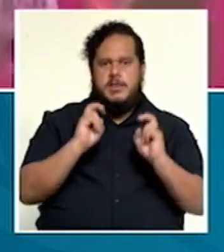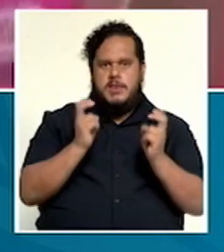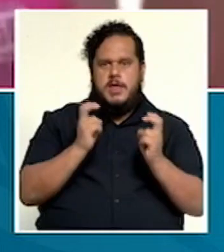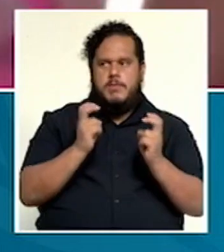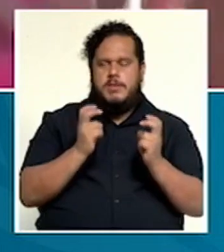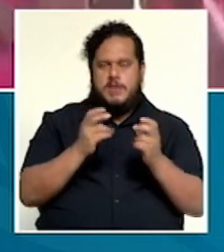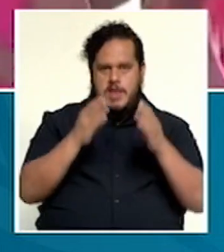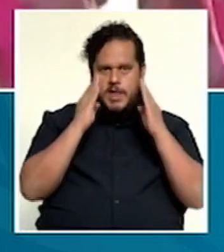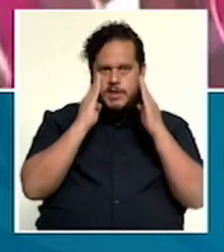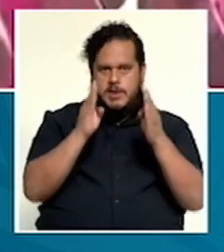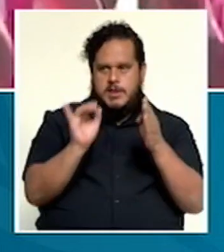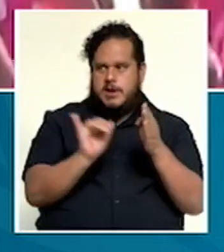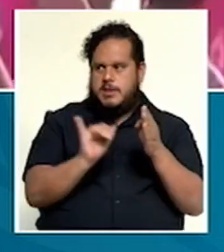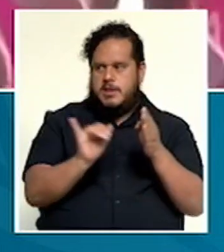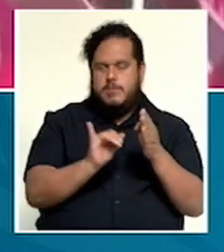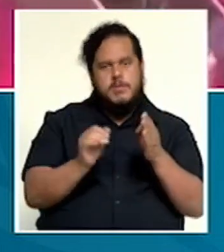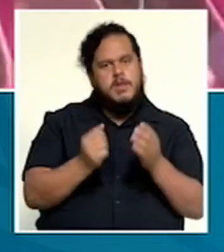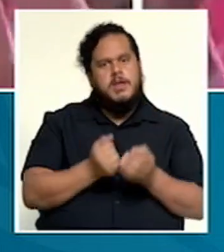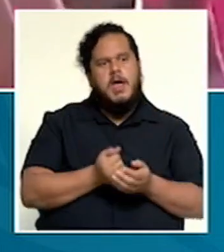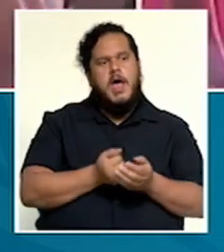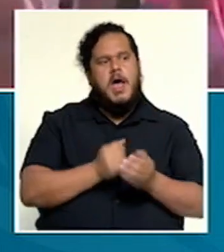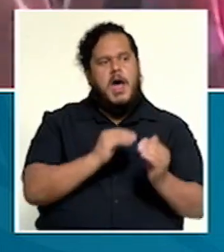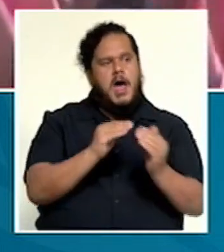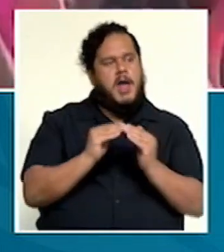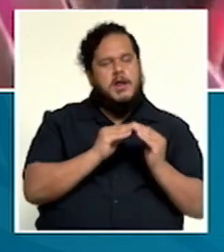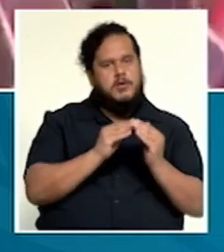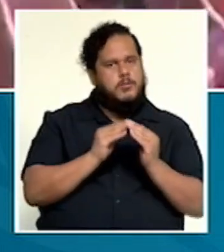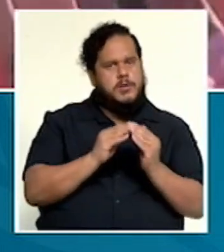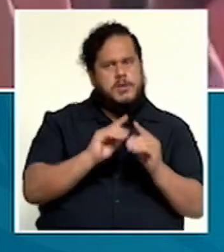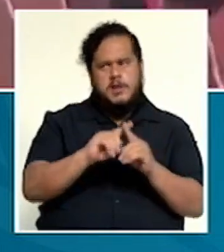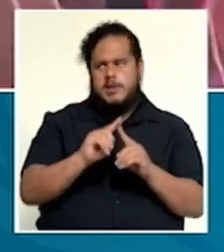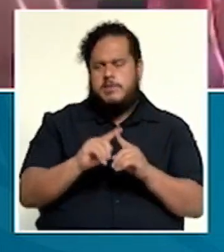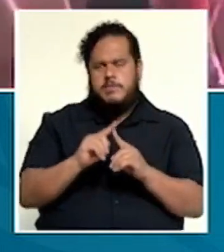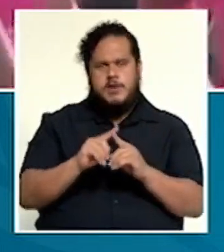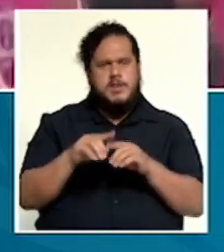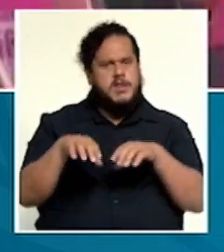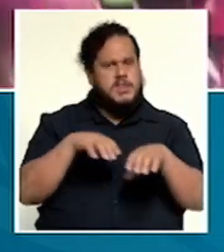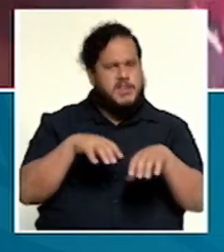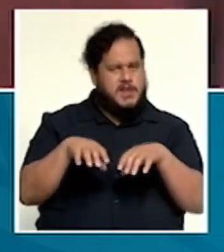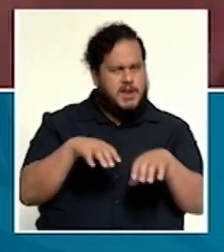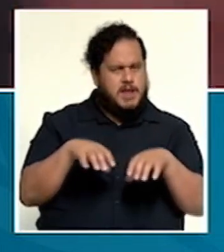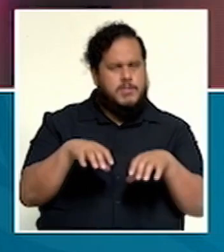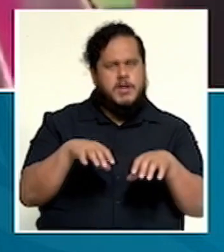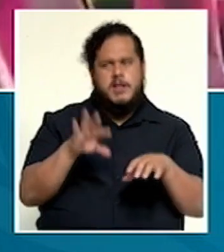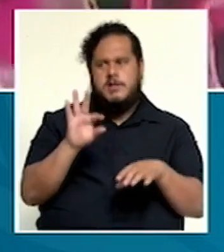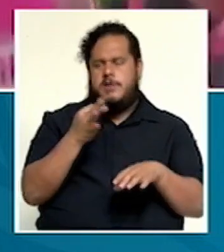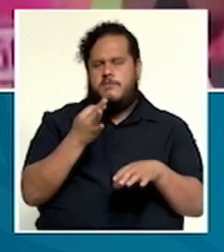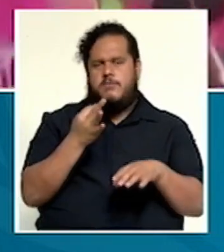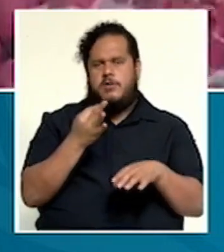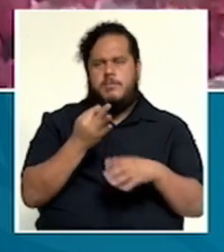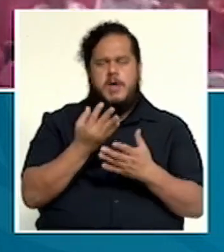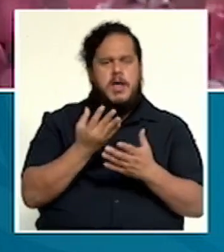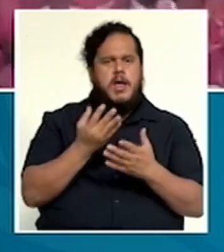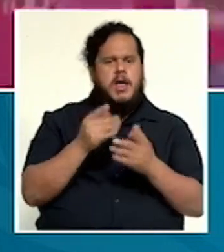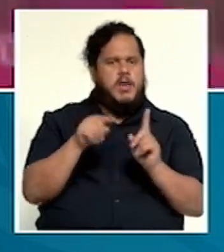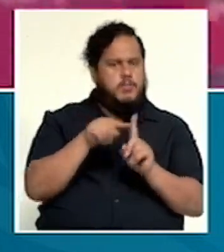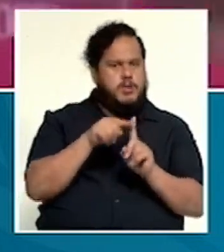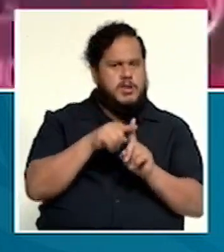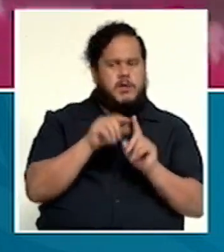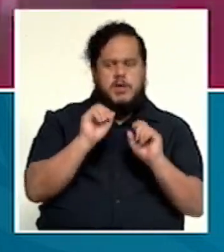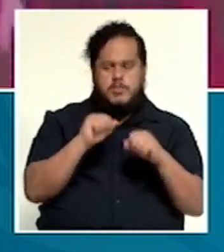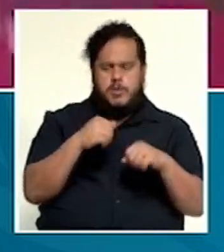entender también a las comunidades, las diferentes dinámicas, las maneras positivas en las que podemos